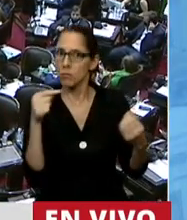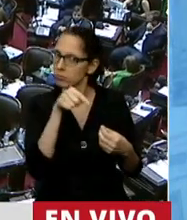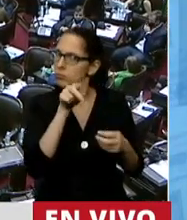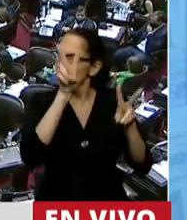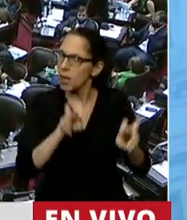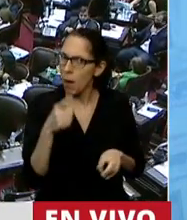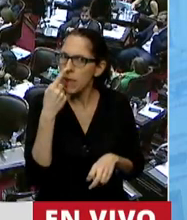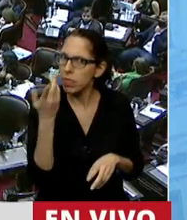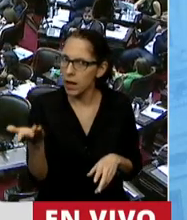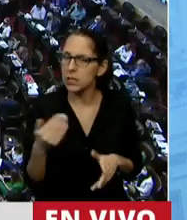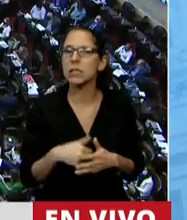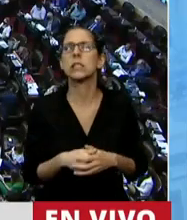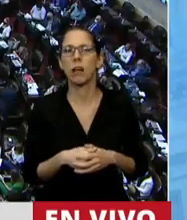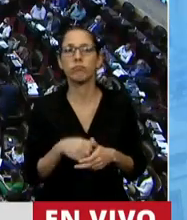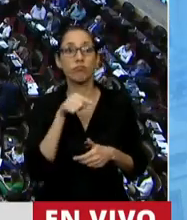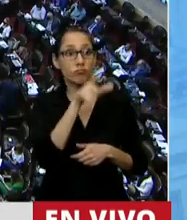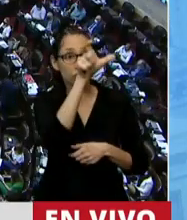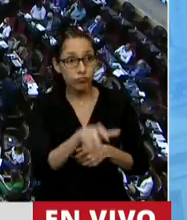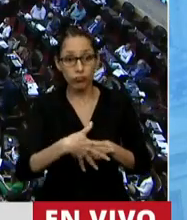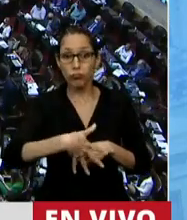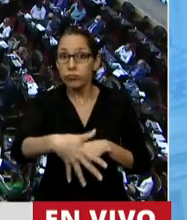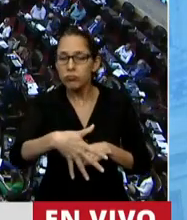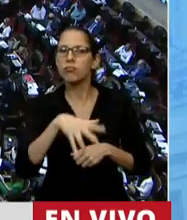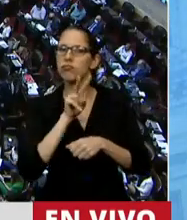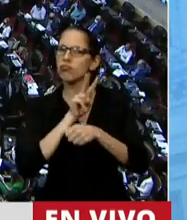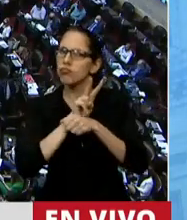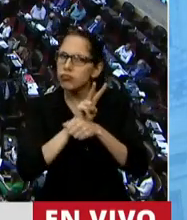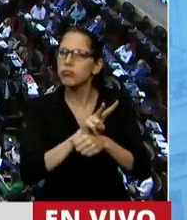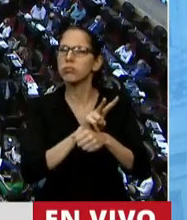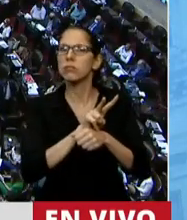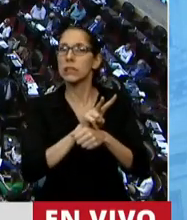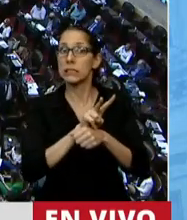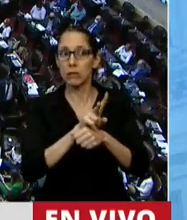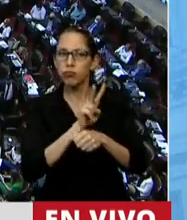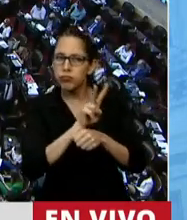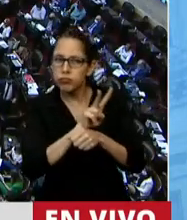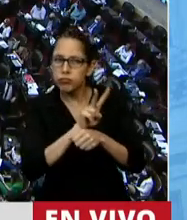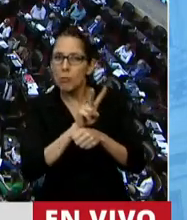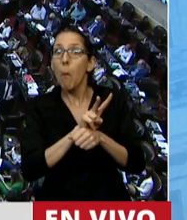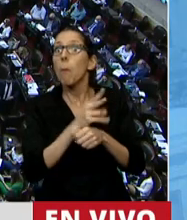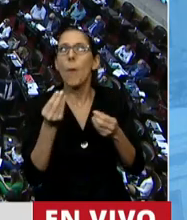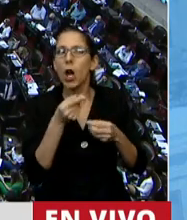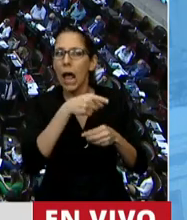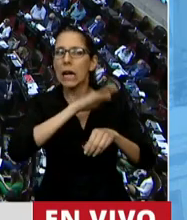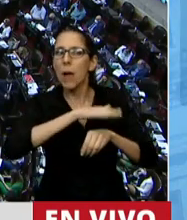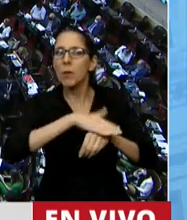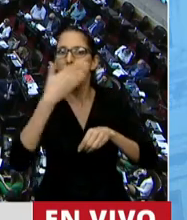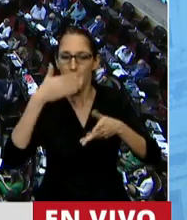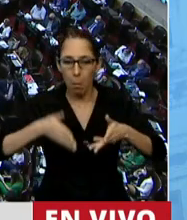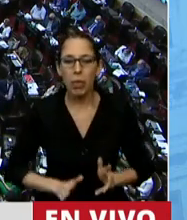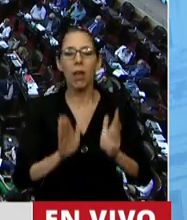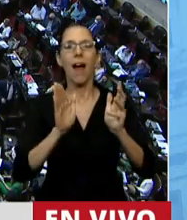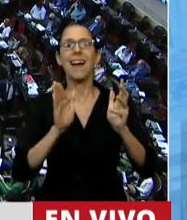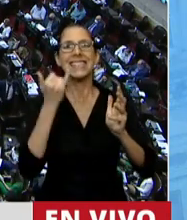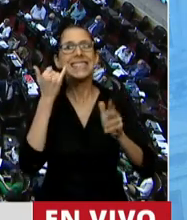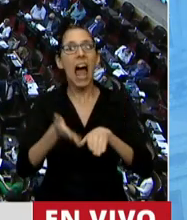gestante porque realmente nos va a dar un producto que es ese niño nacido cuidado desde